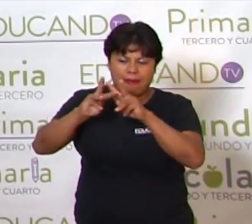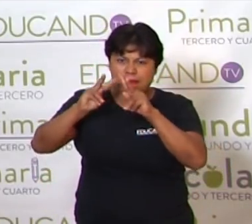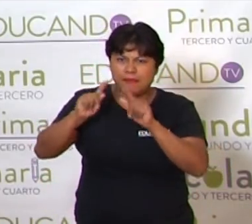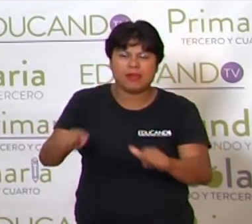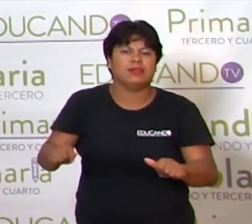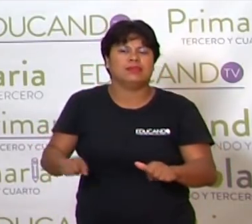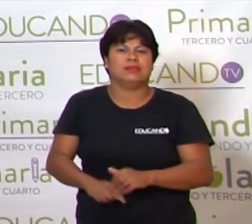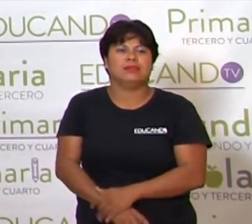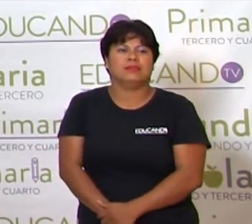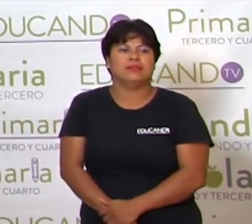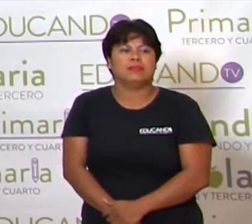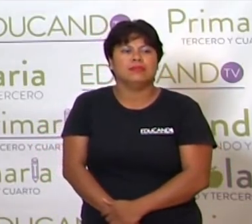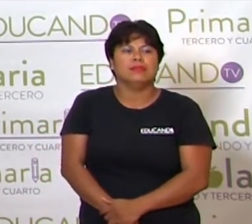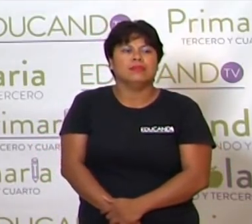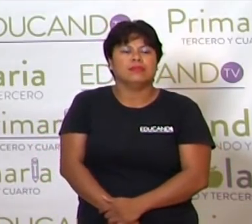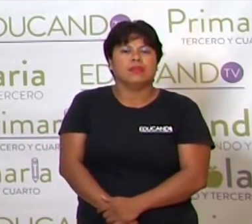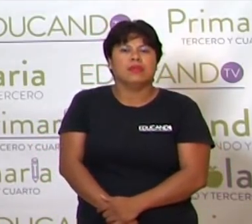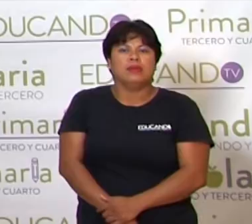en paz.